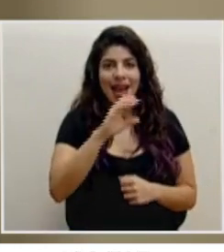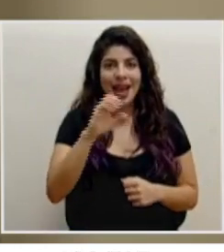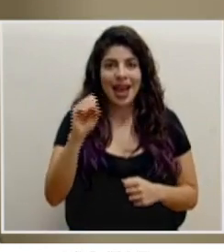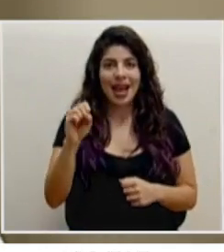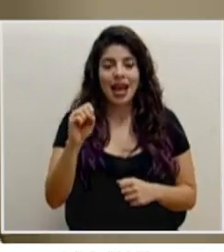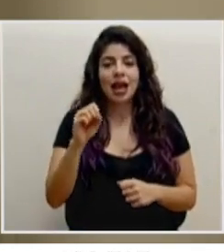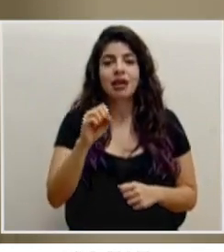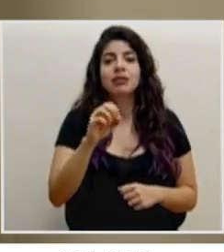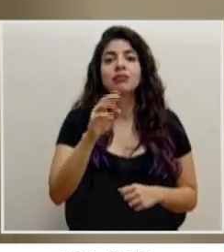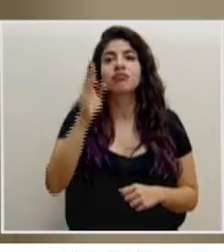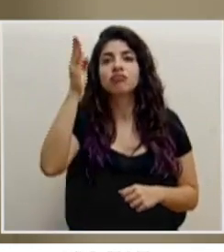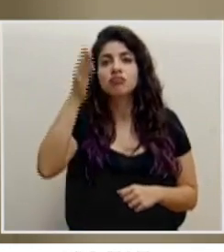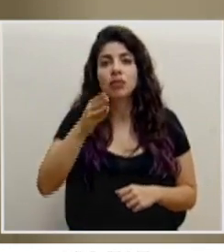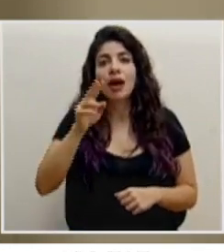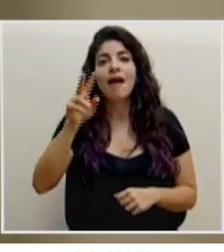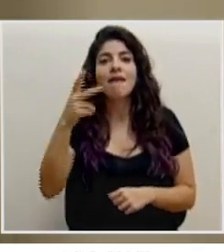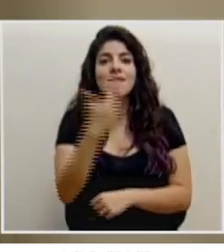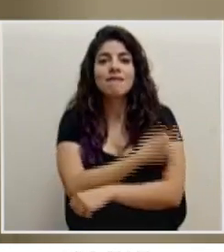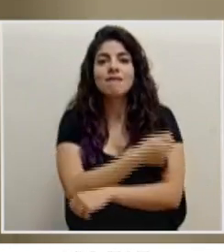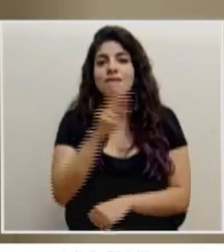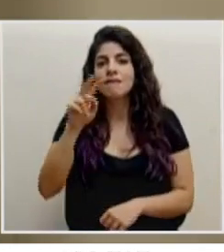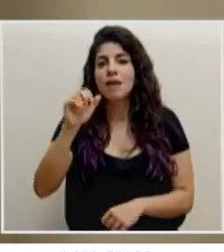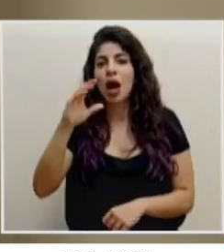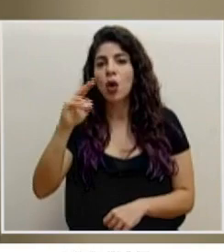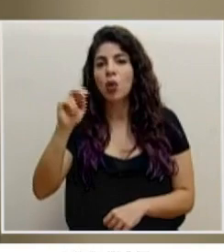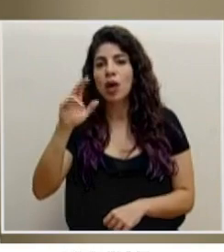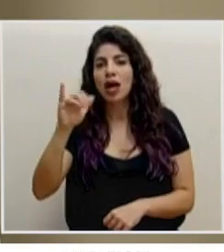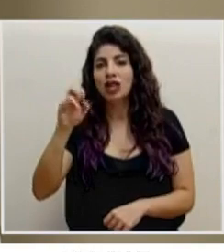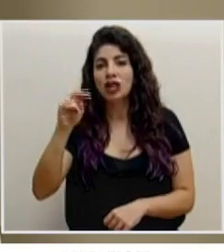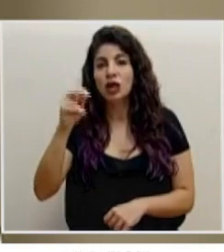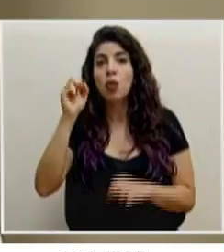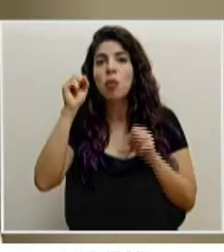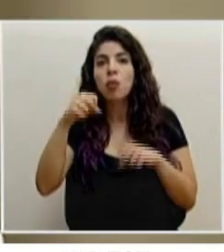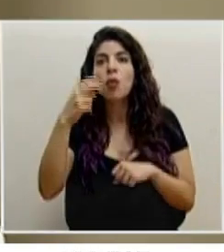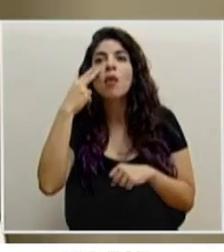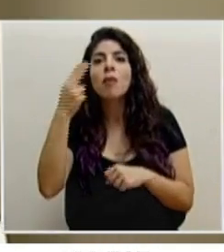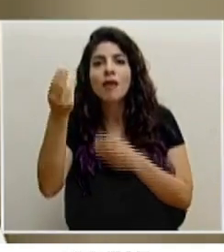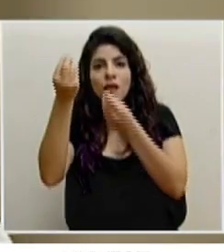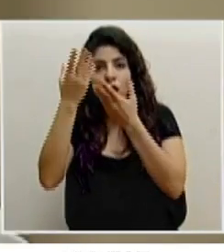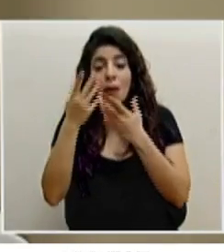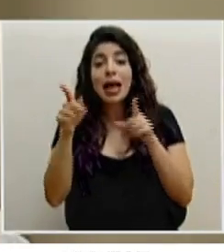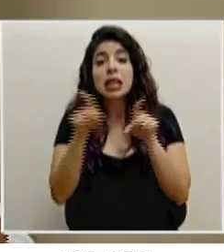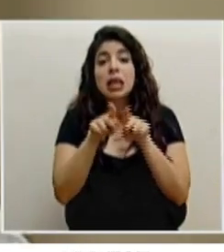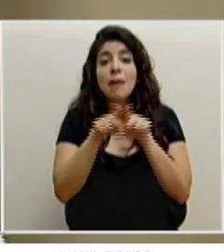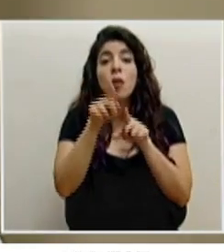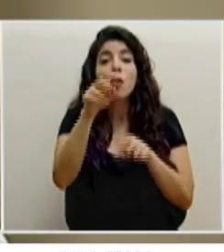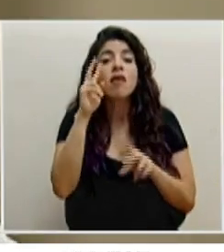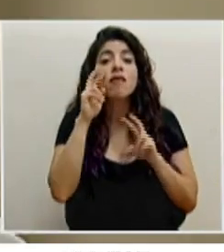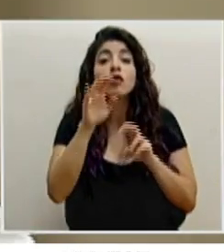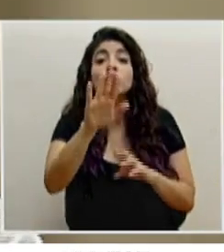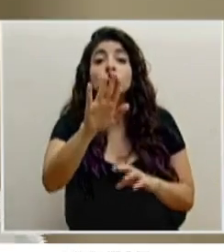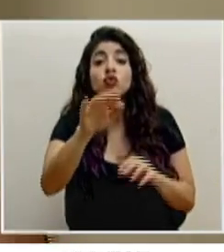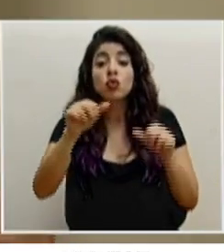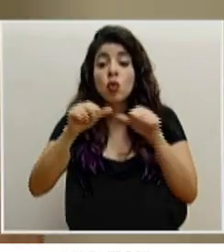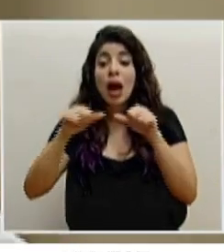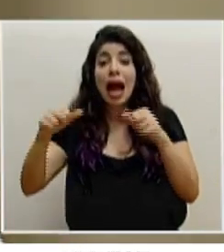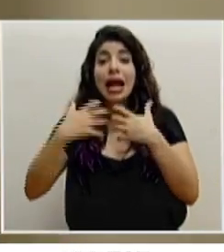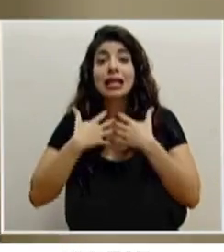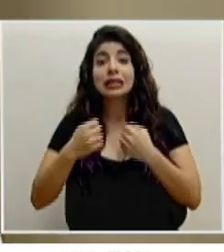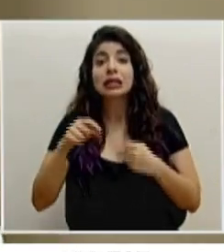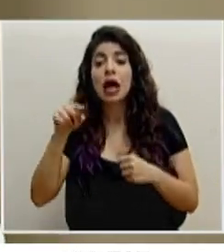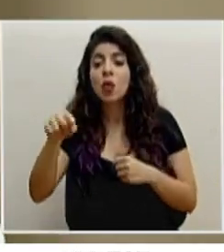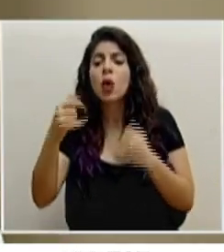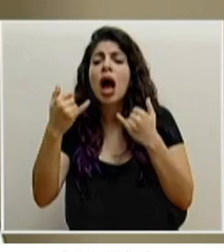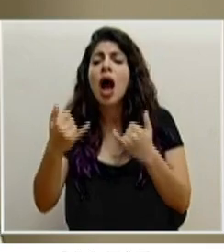Caja, /vacunación, donde pueden ver estos datos y además pueden revisar en cada área de salud, en qué rango